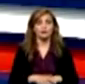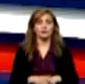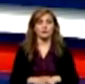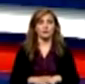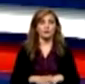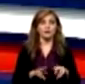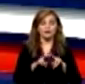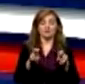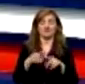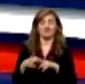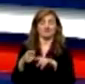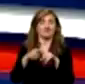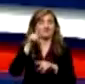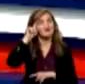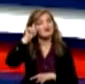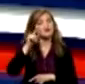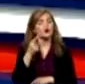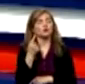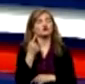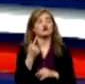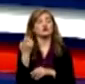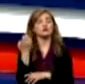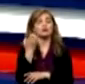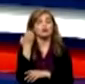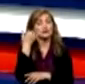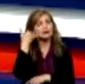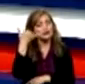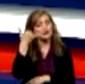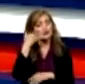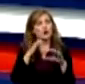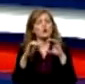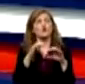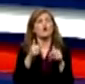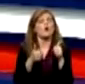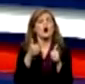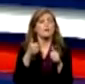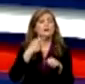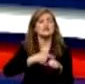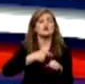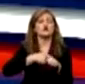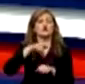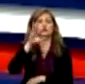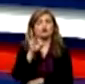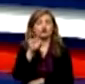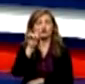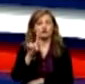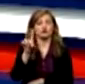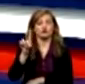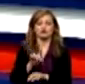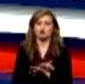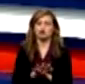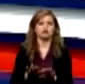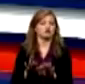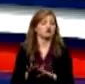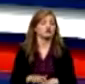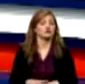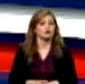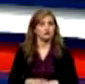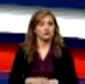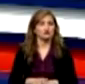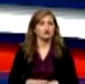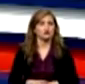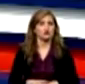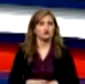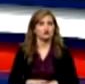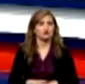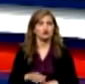da la naturaleza. Y recuerde que el único número de emergencia que ustedes se puede comunicar para reportar todas estas situaciones es el 911, el único número de